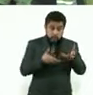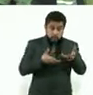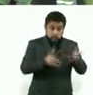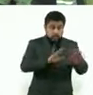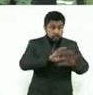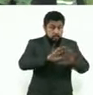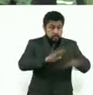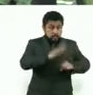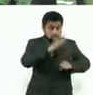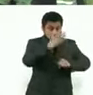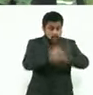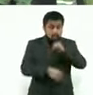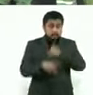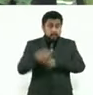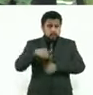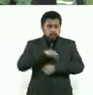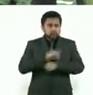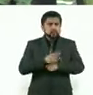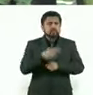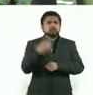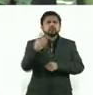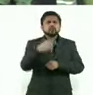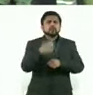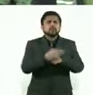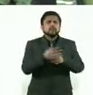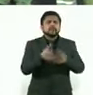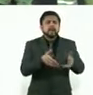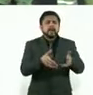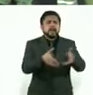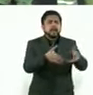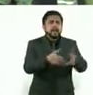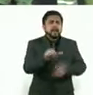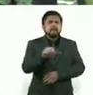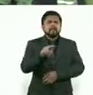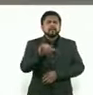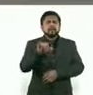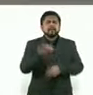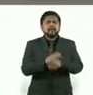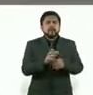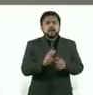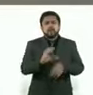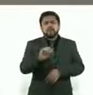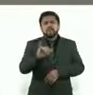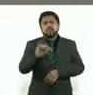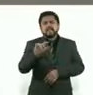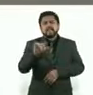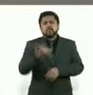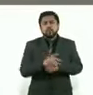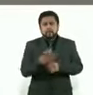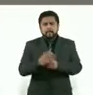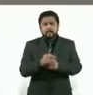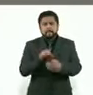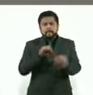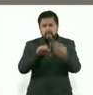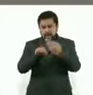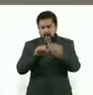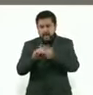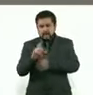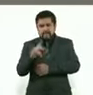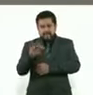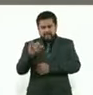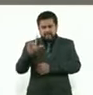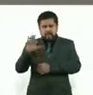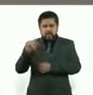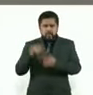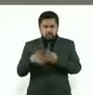le llamamos avenidas de carriles confinados, como Periférico, vialidades primarias.